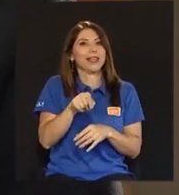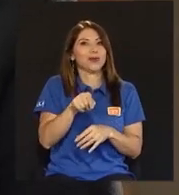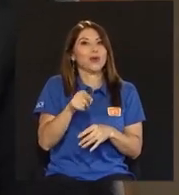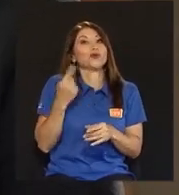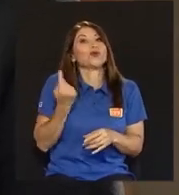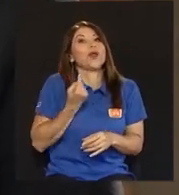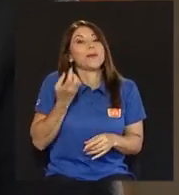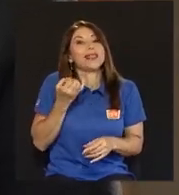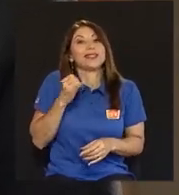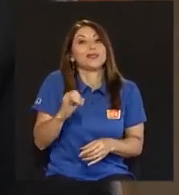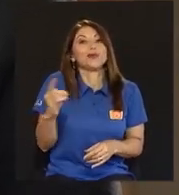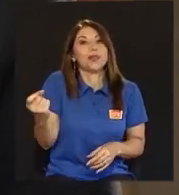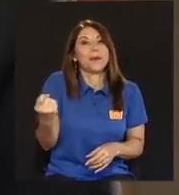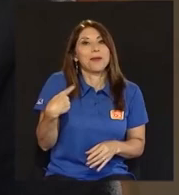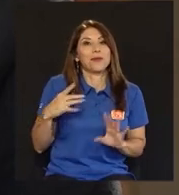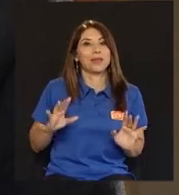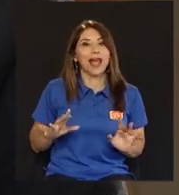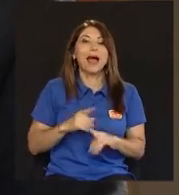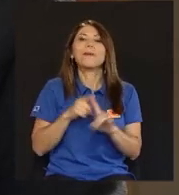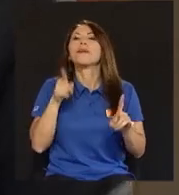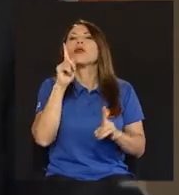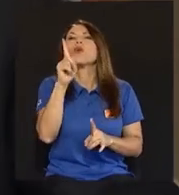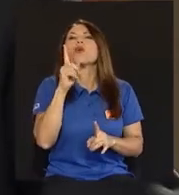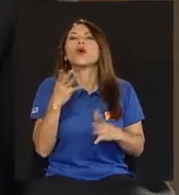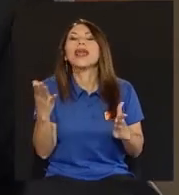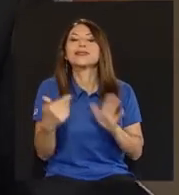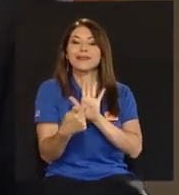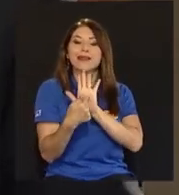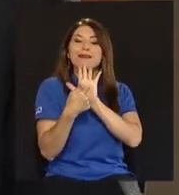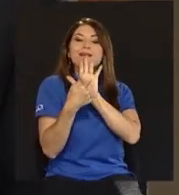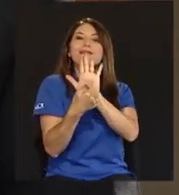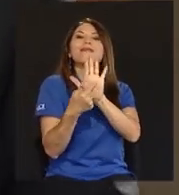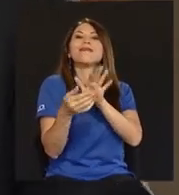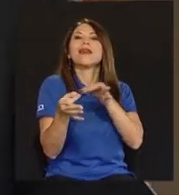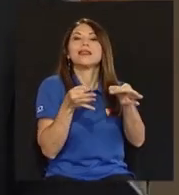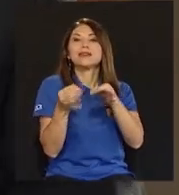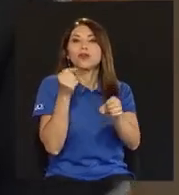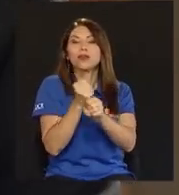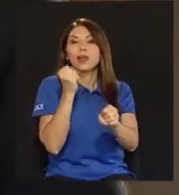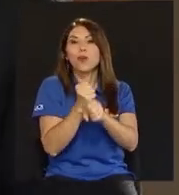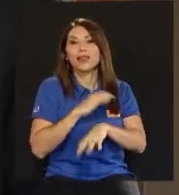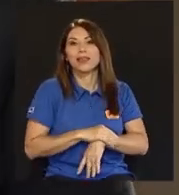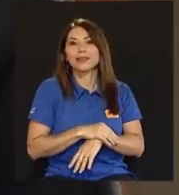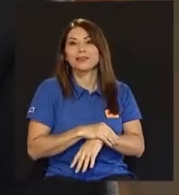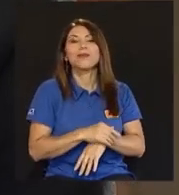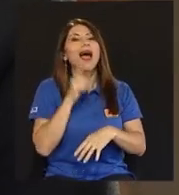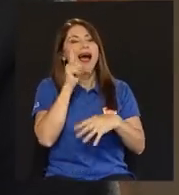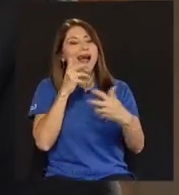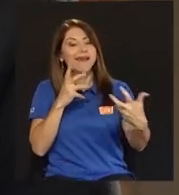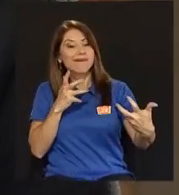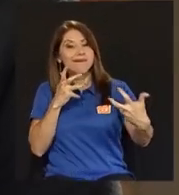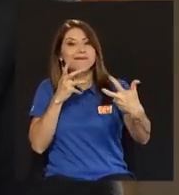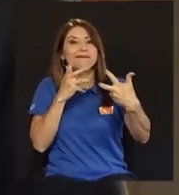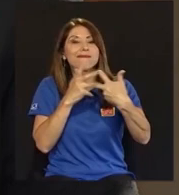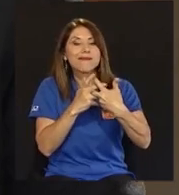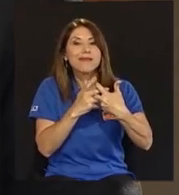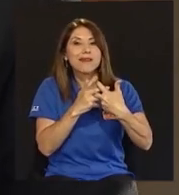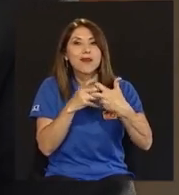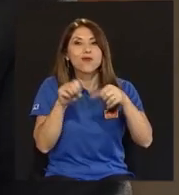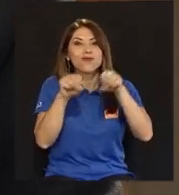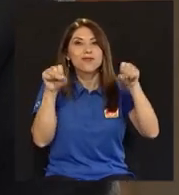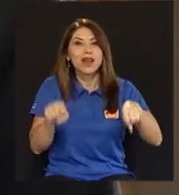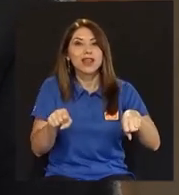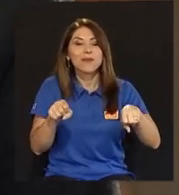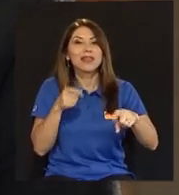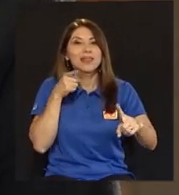es la rendición de cuentas. Hay algo, todo lo que llaman una parafernalia ligada al diseño de un régimen de metas de inflación, y